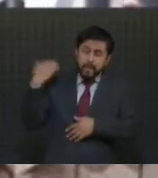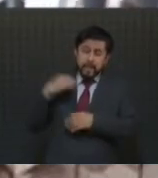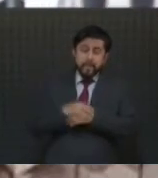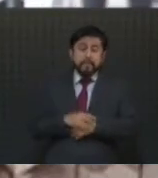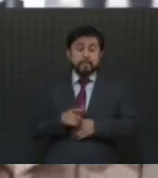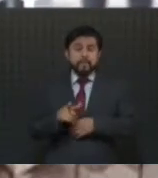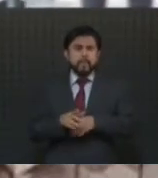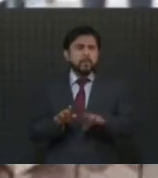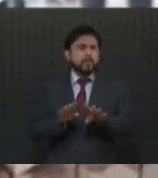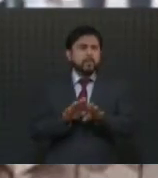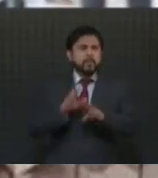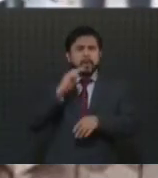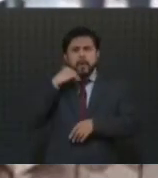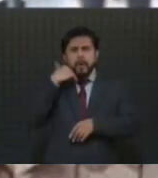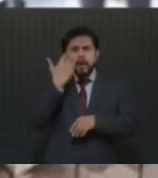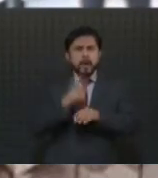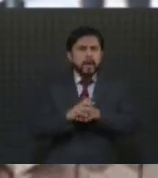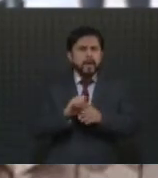de vida.